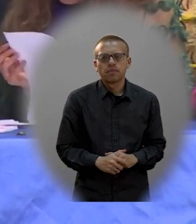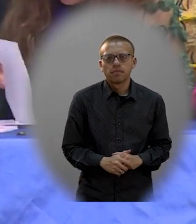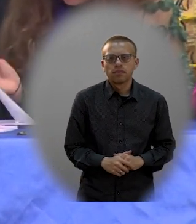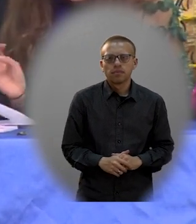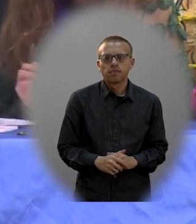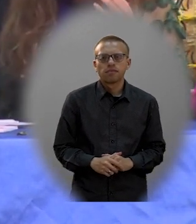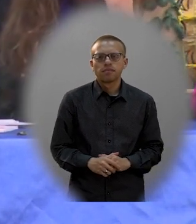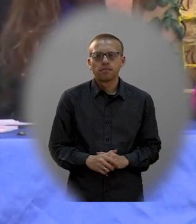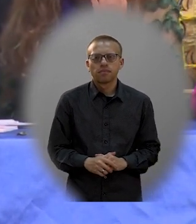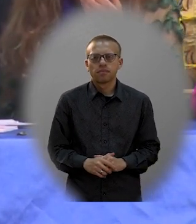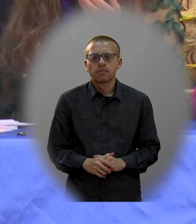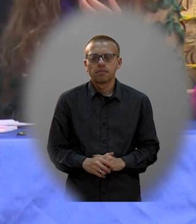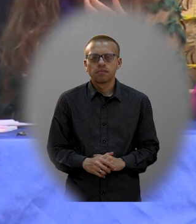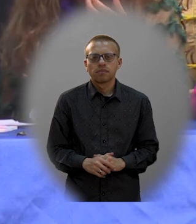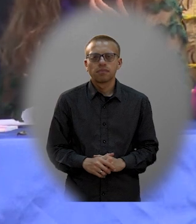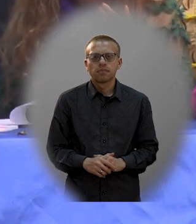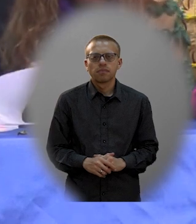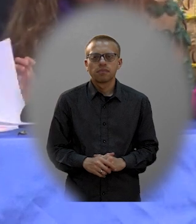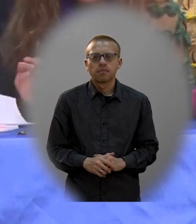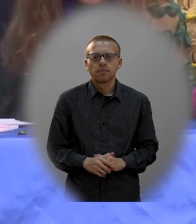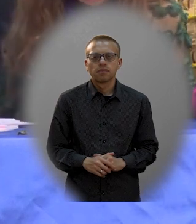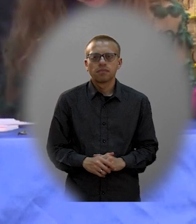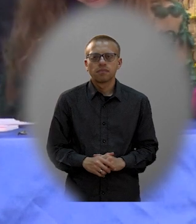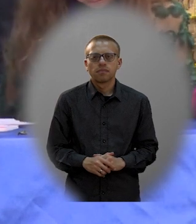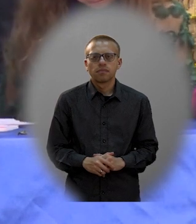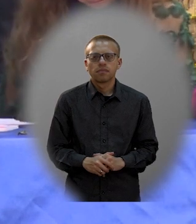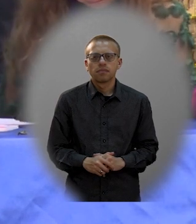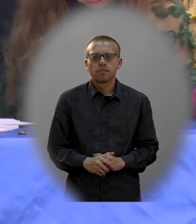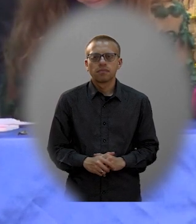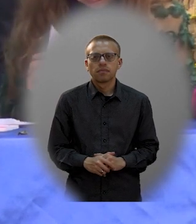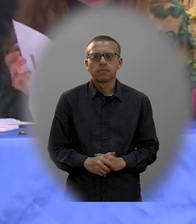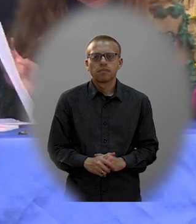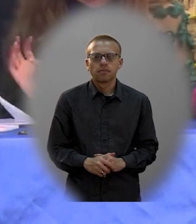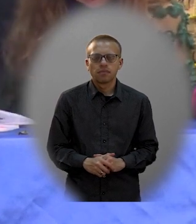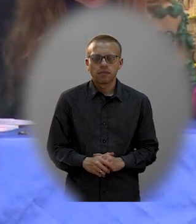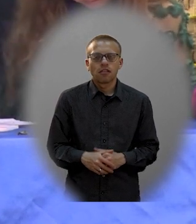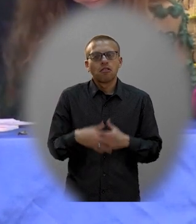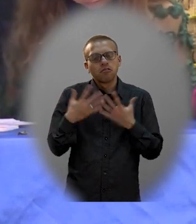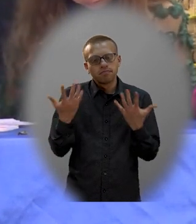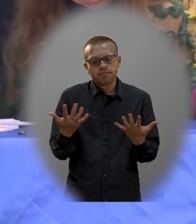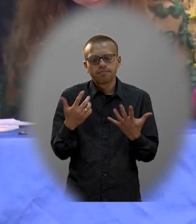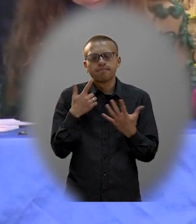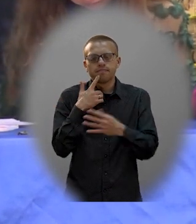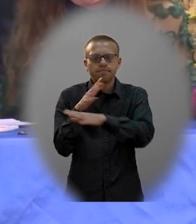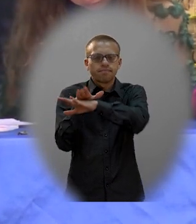Eso por un lado. Esto también como invitando a que